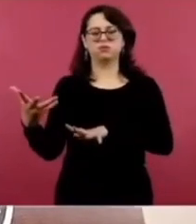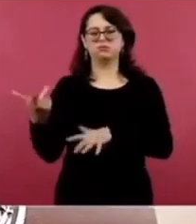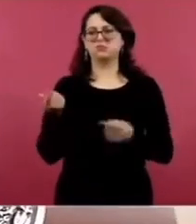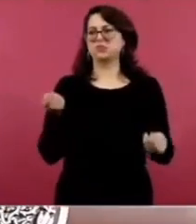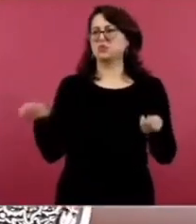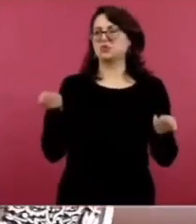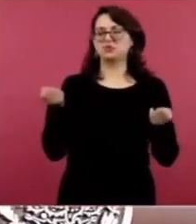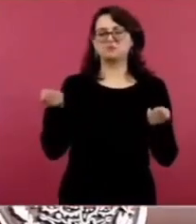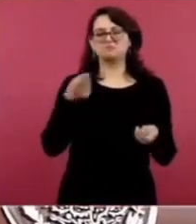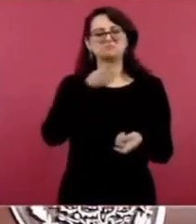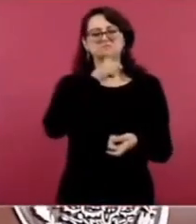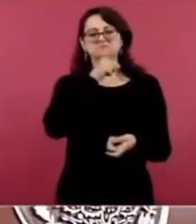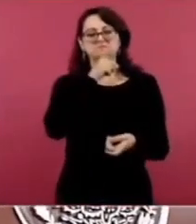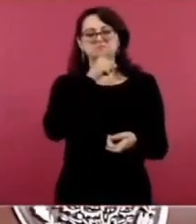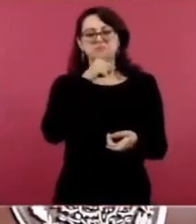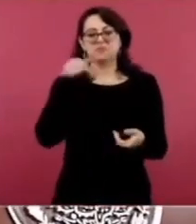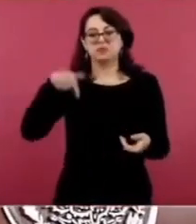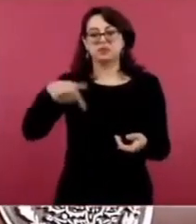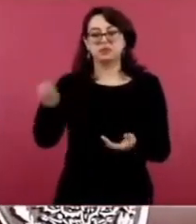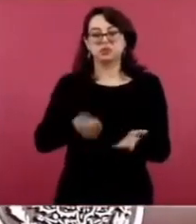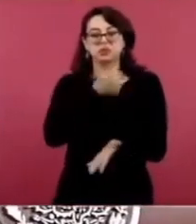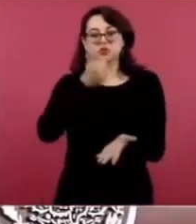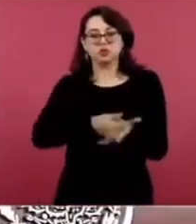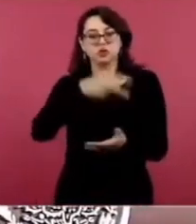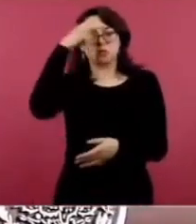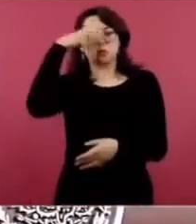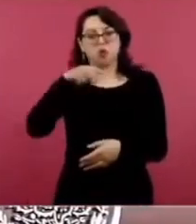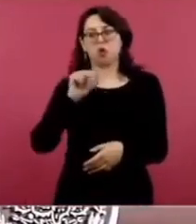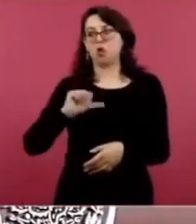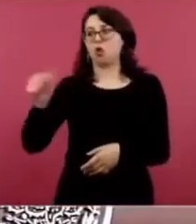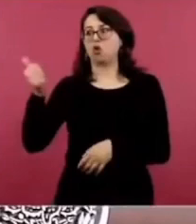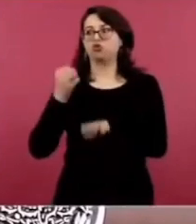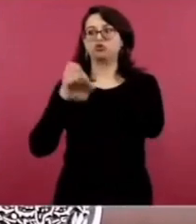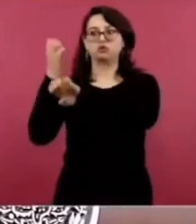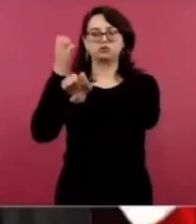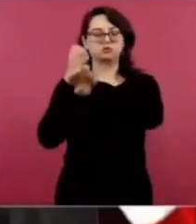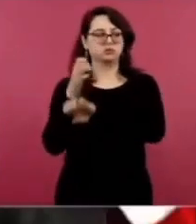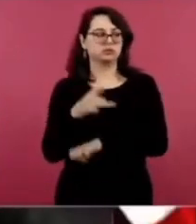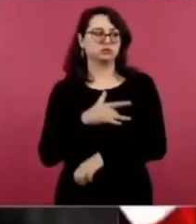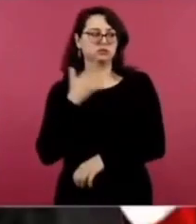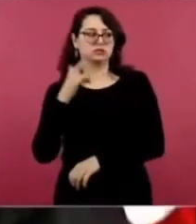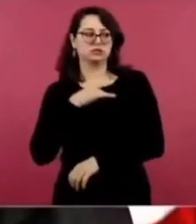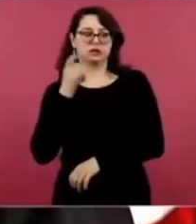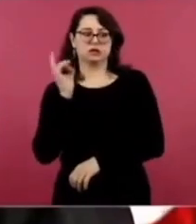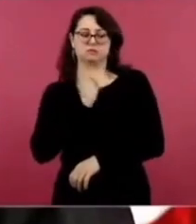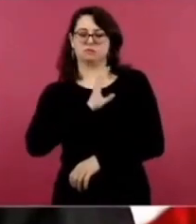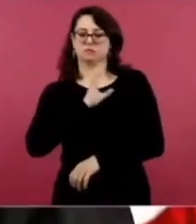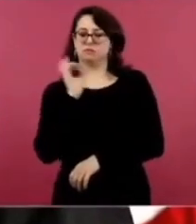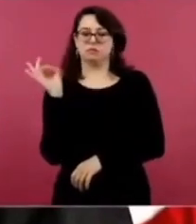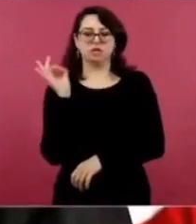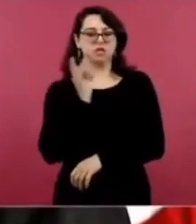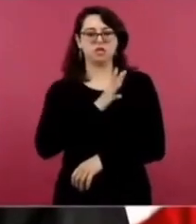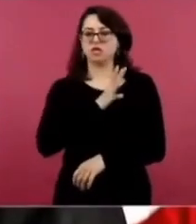Tenía esa fama la Ciudad de México de que